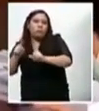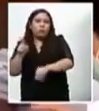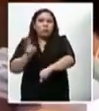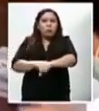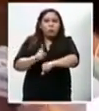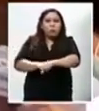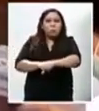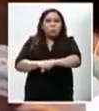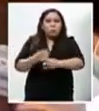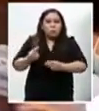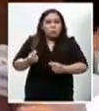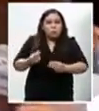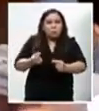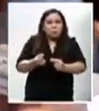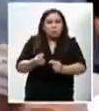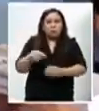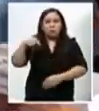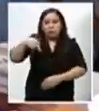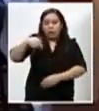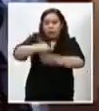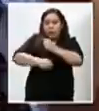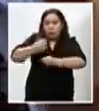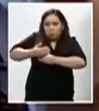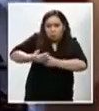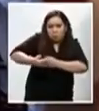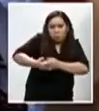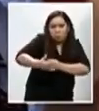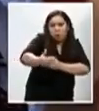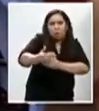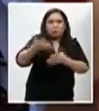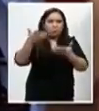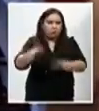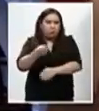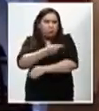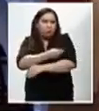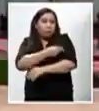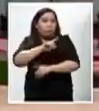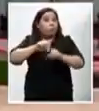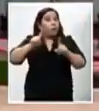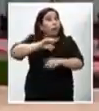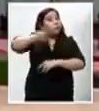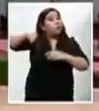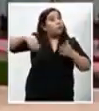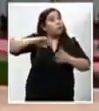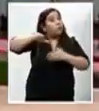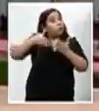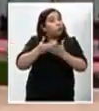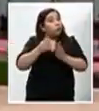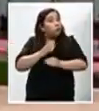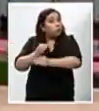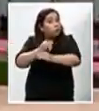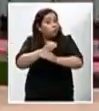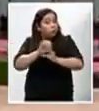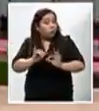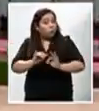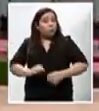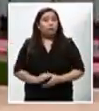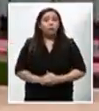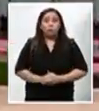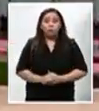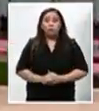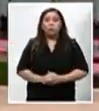vacunar a nuestra gente en lo que resta del año. Pero también tenemos que cuidarnos. De acuerdo con el